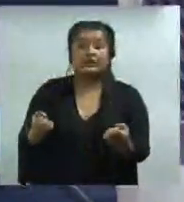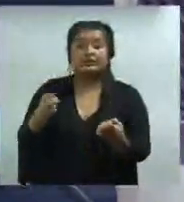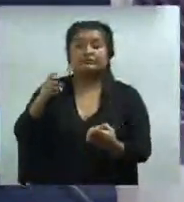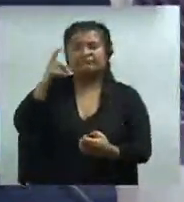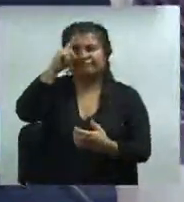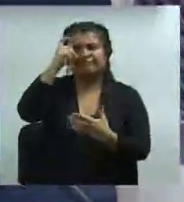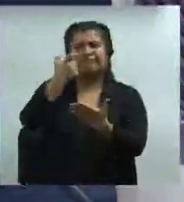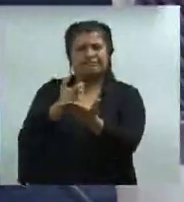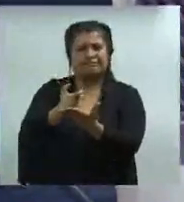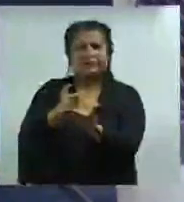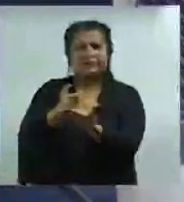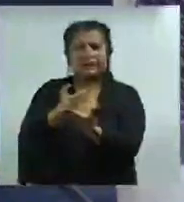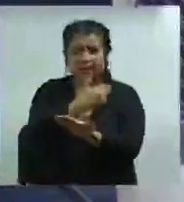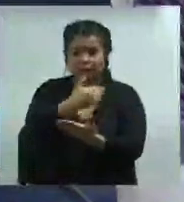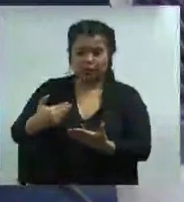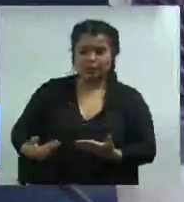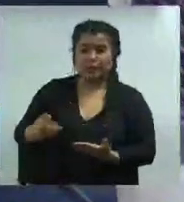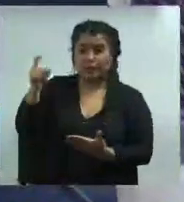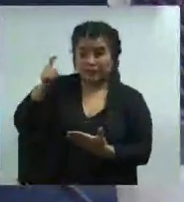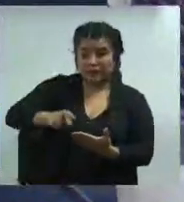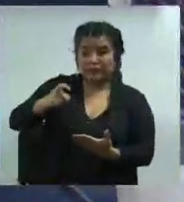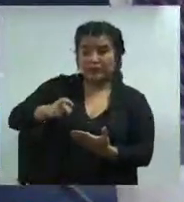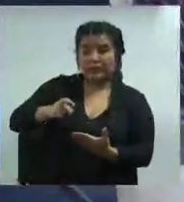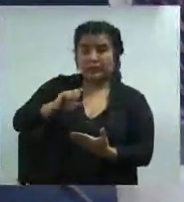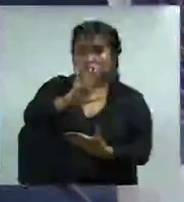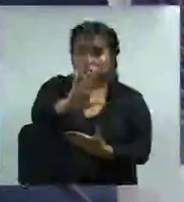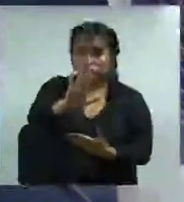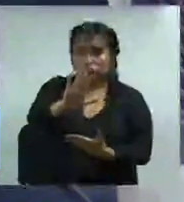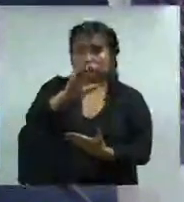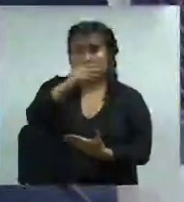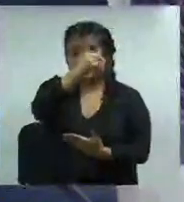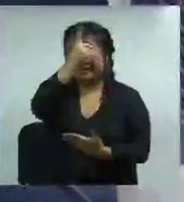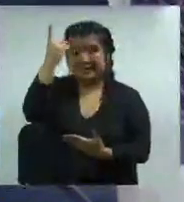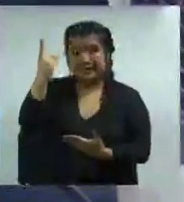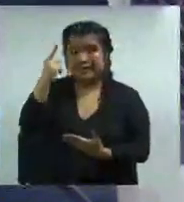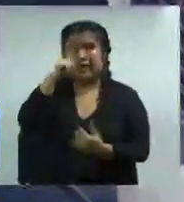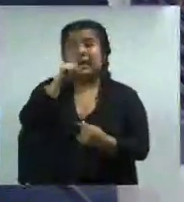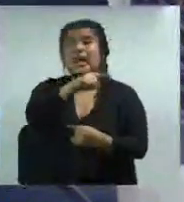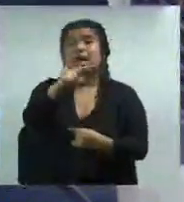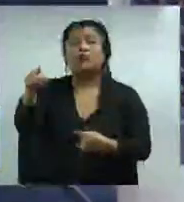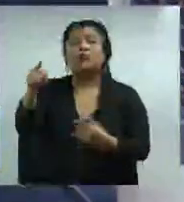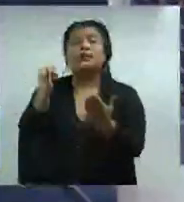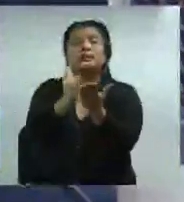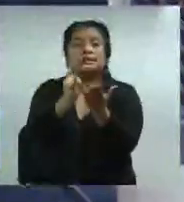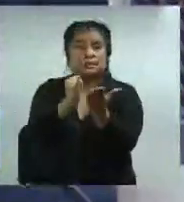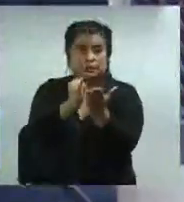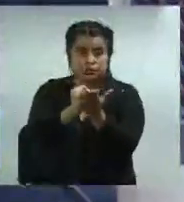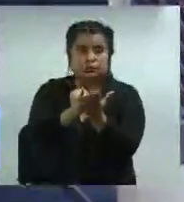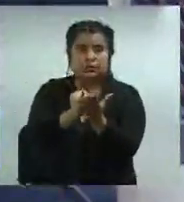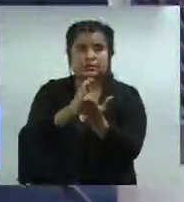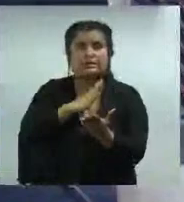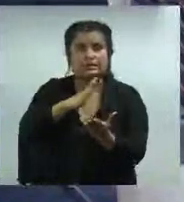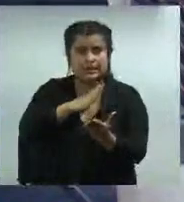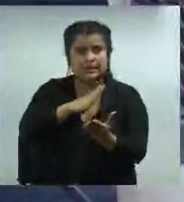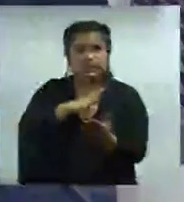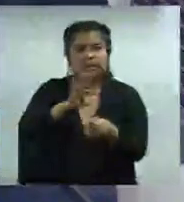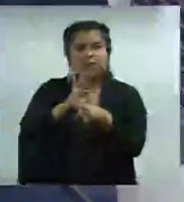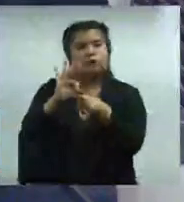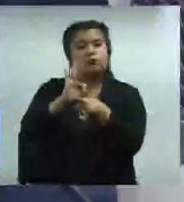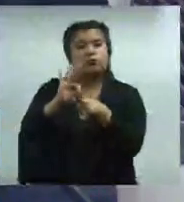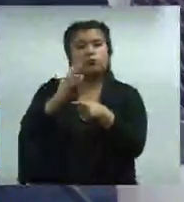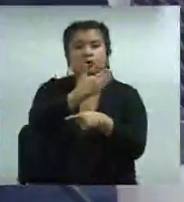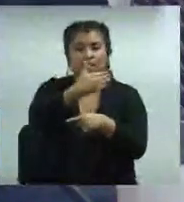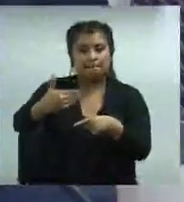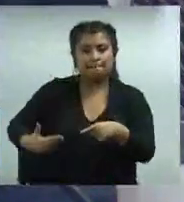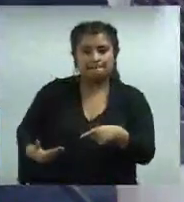Ejecutivo cumplir con su deber y para eso existen las instituciones y es función de un presidente